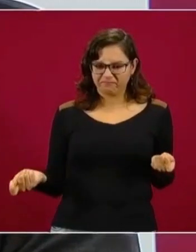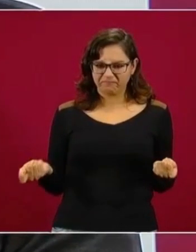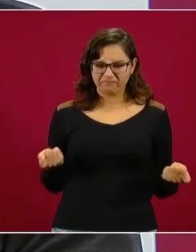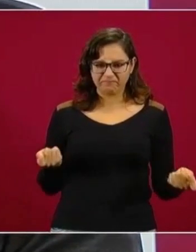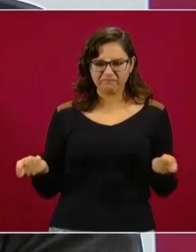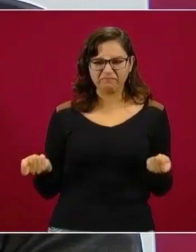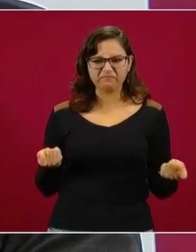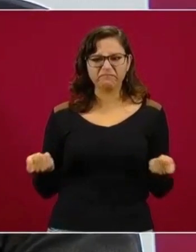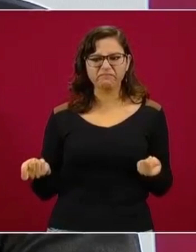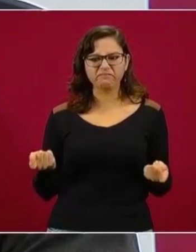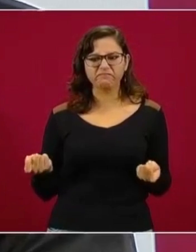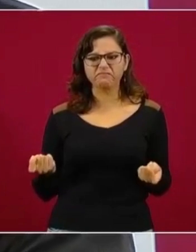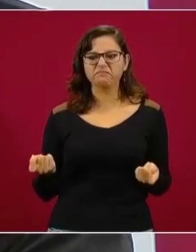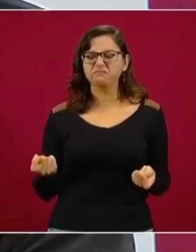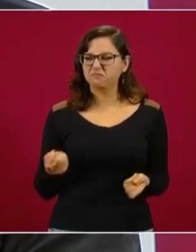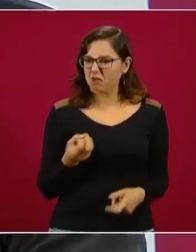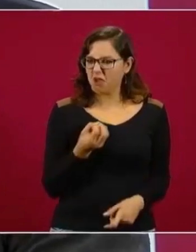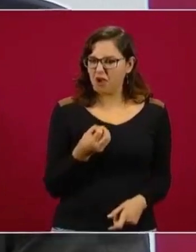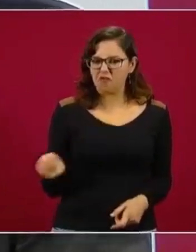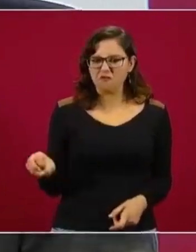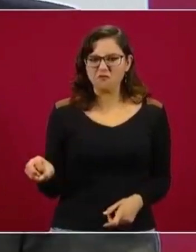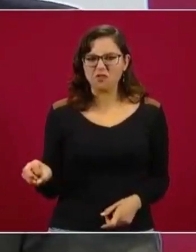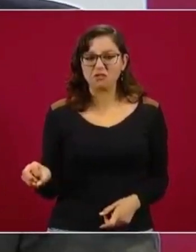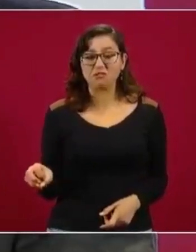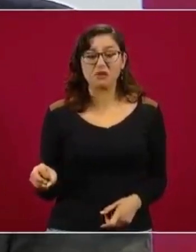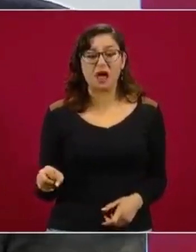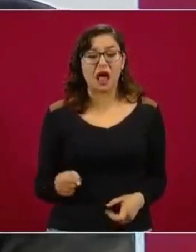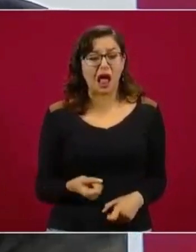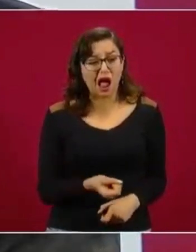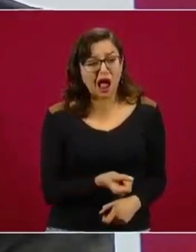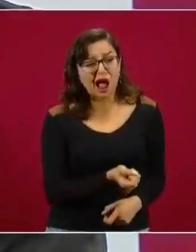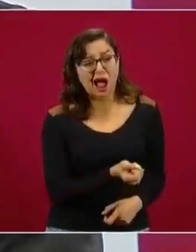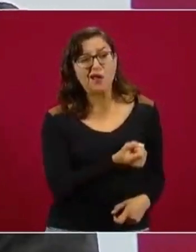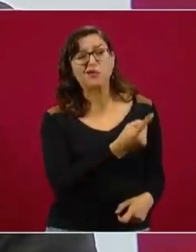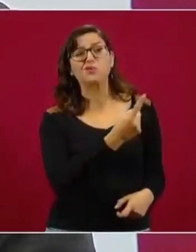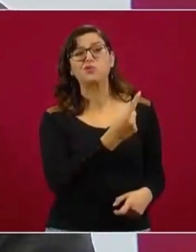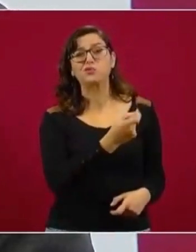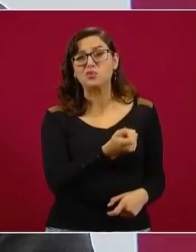Control absoluto, honrosas excepciones,